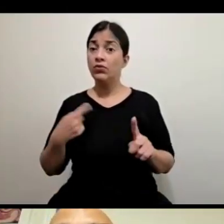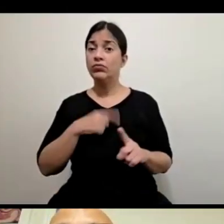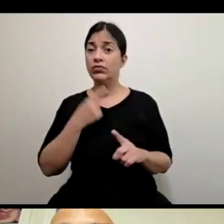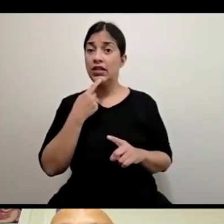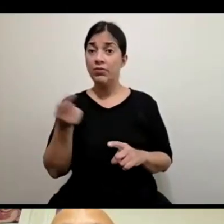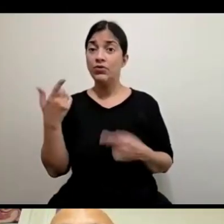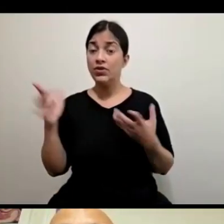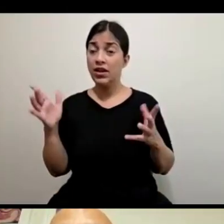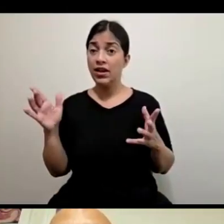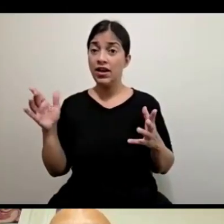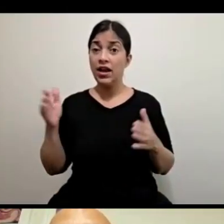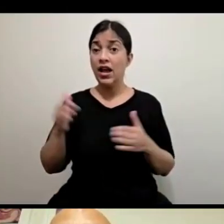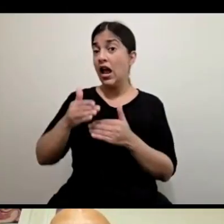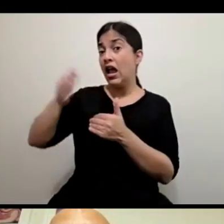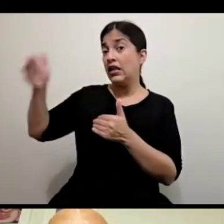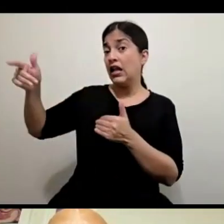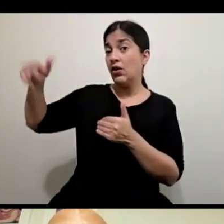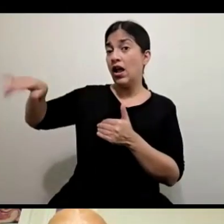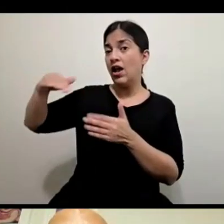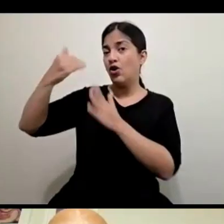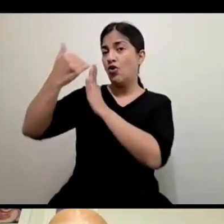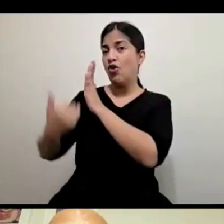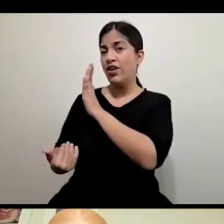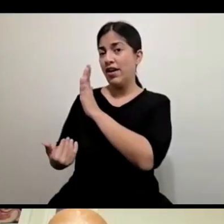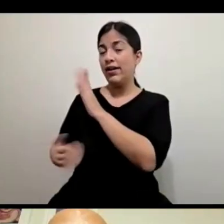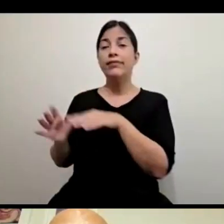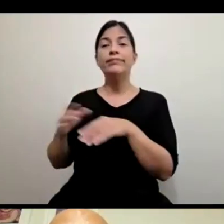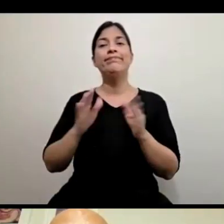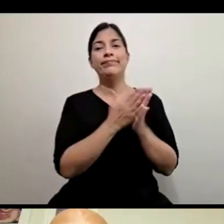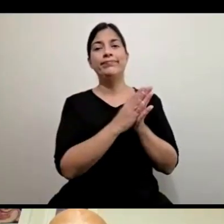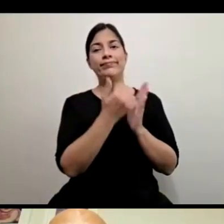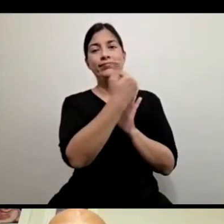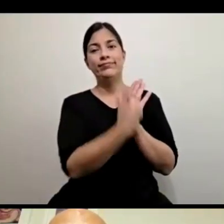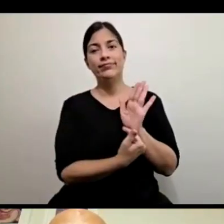hay una cronología que tiene